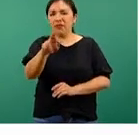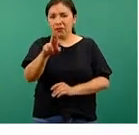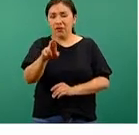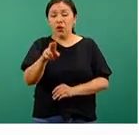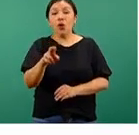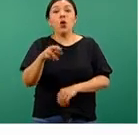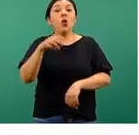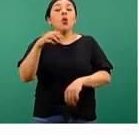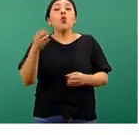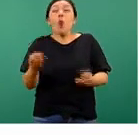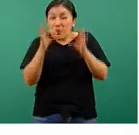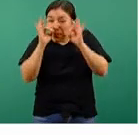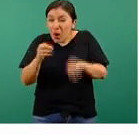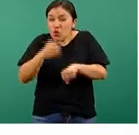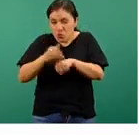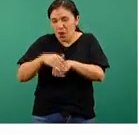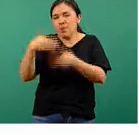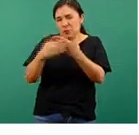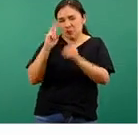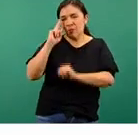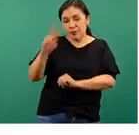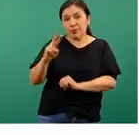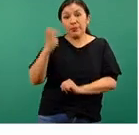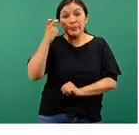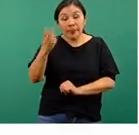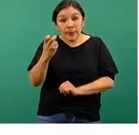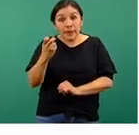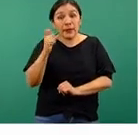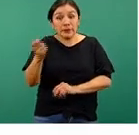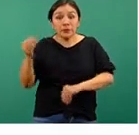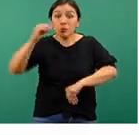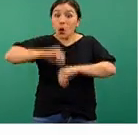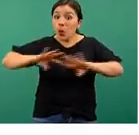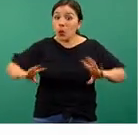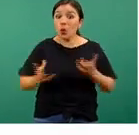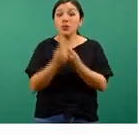en una diapositiva en unos minutos, y esto ya nos suma